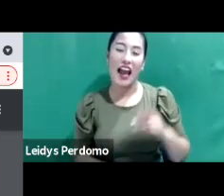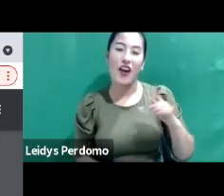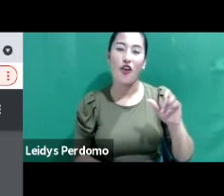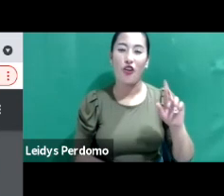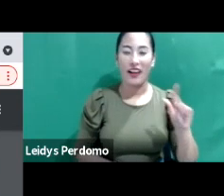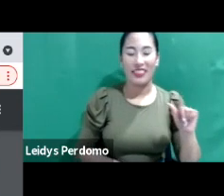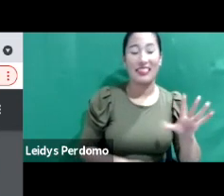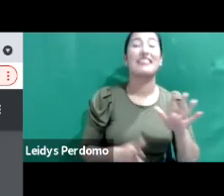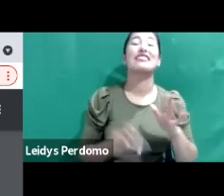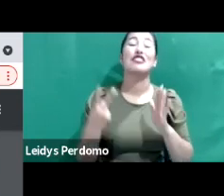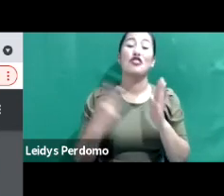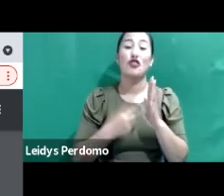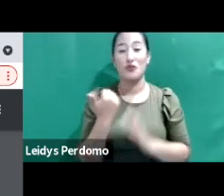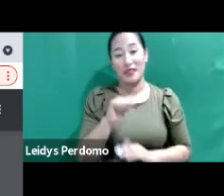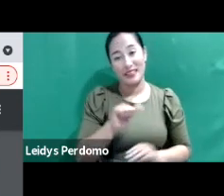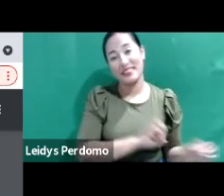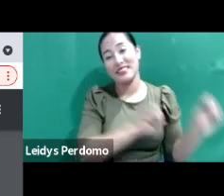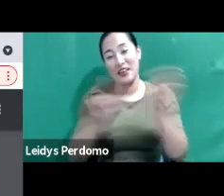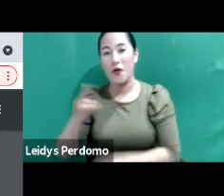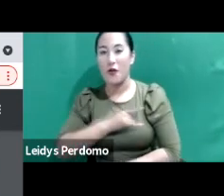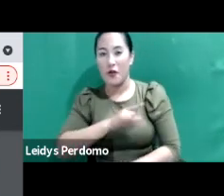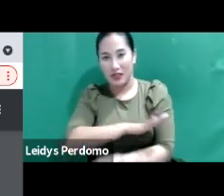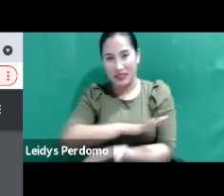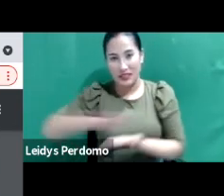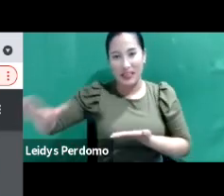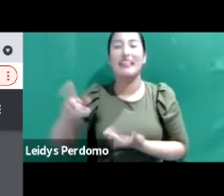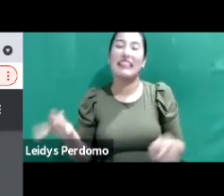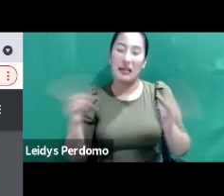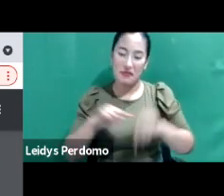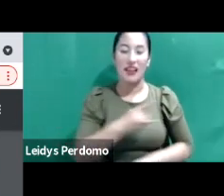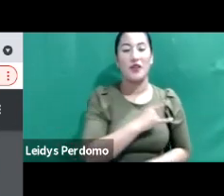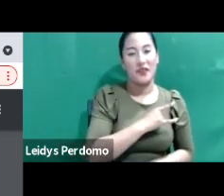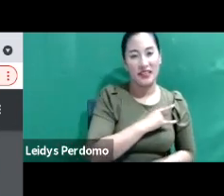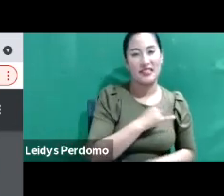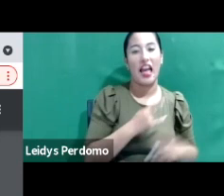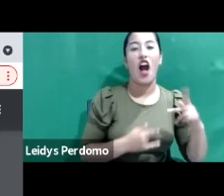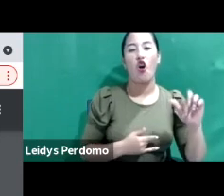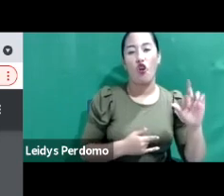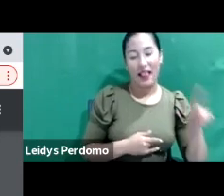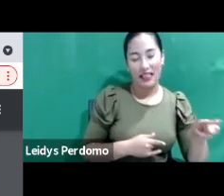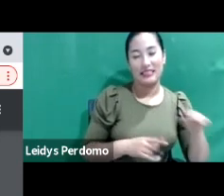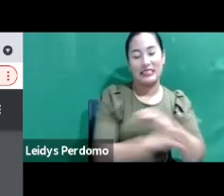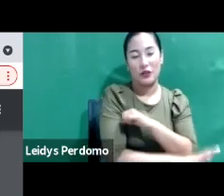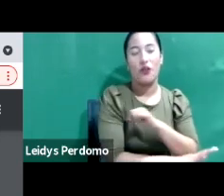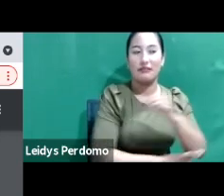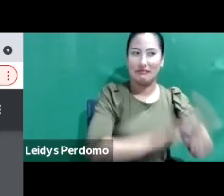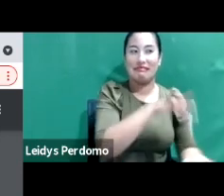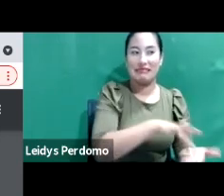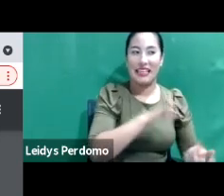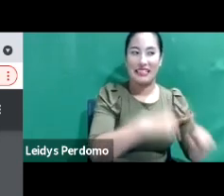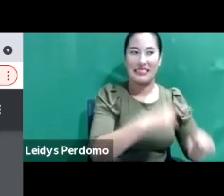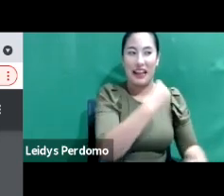desde 2010 estoy con la Sabana, pero sí, yo trabajé en la Conra en Lawrence. Entonces, digamos que desde allí